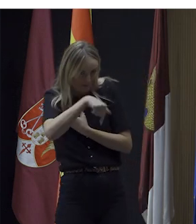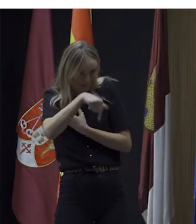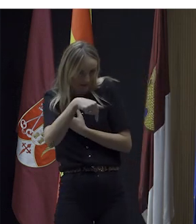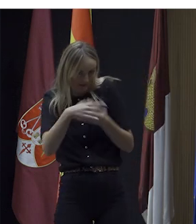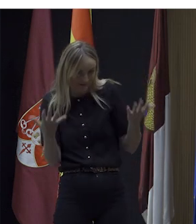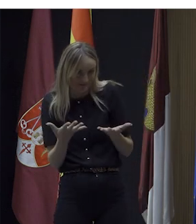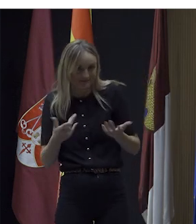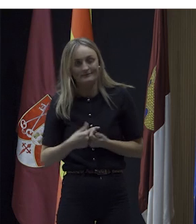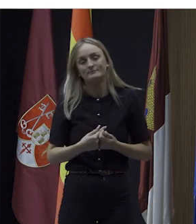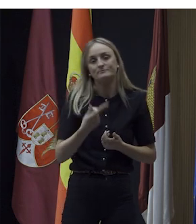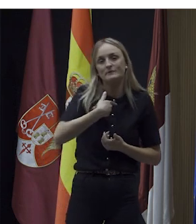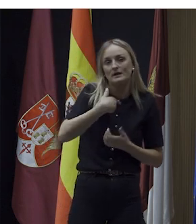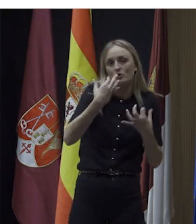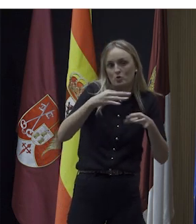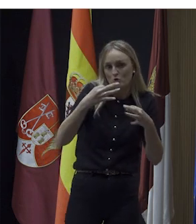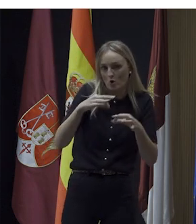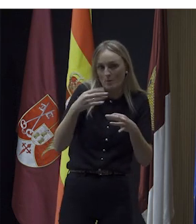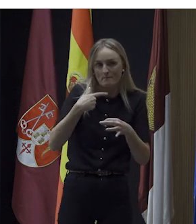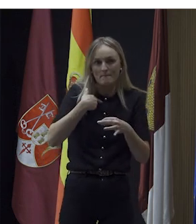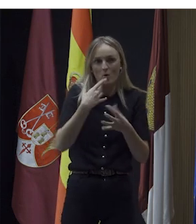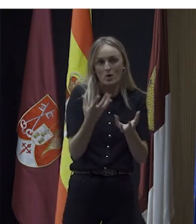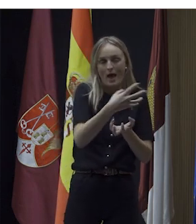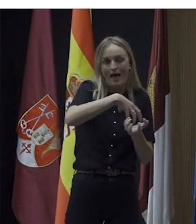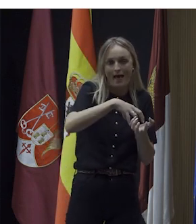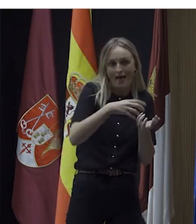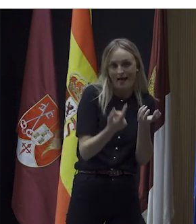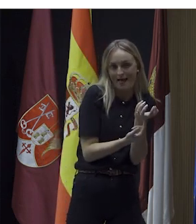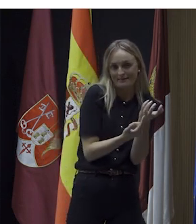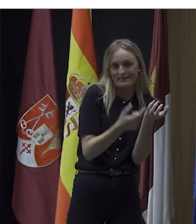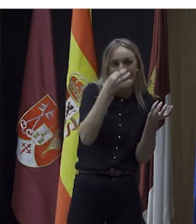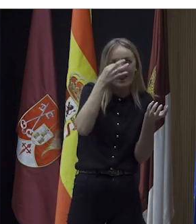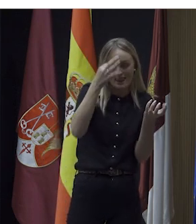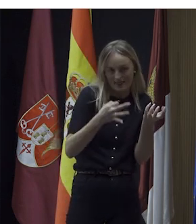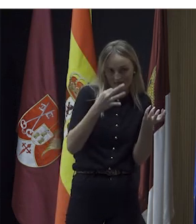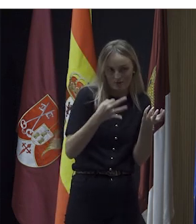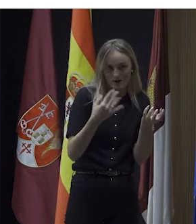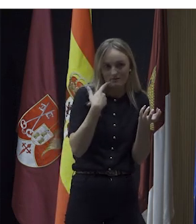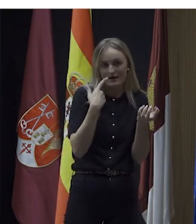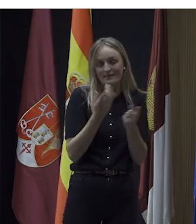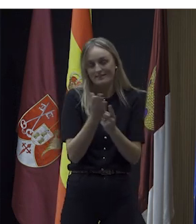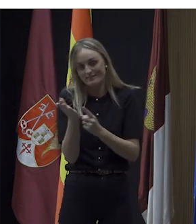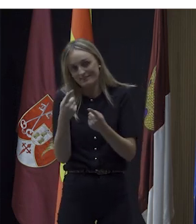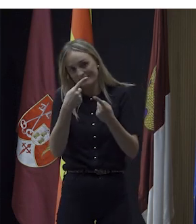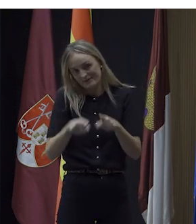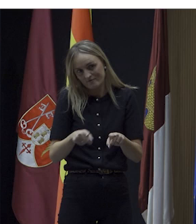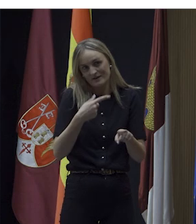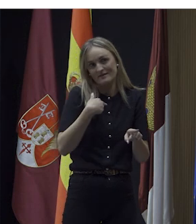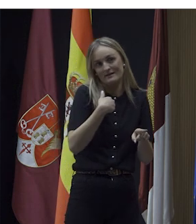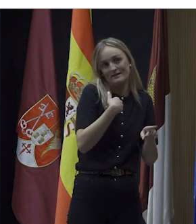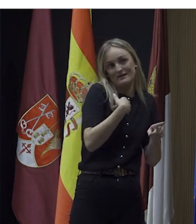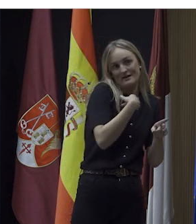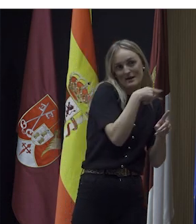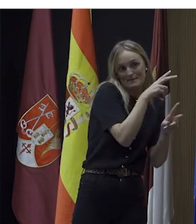lo más sensato es una cantidad que sea razonable. Ya decía aquel el clásico que la diferencia entre el veneno